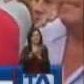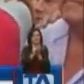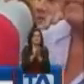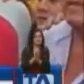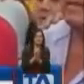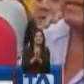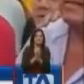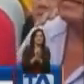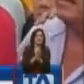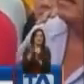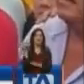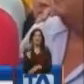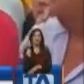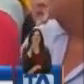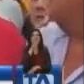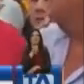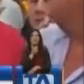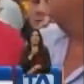santiago